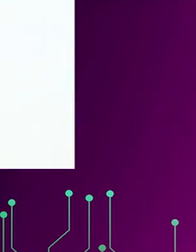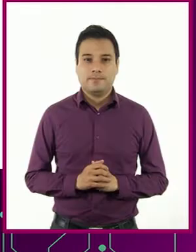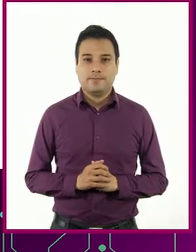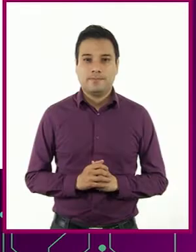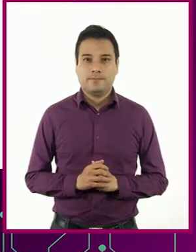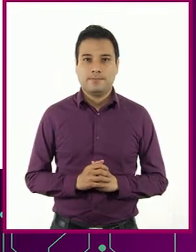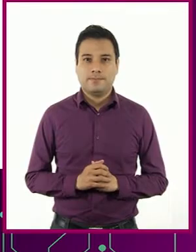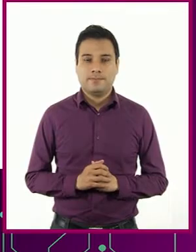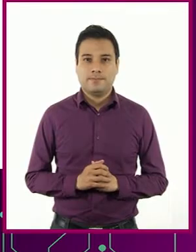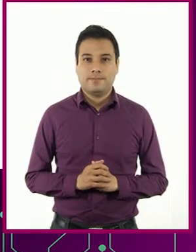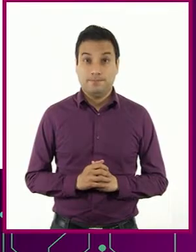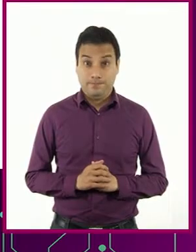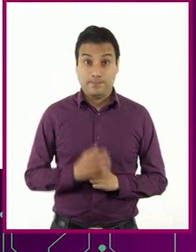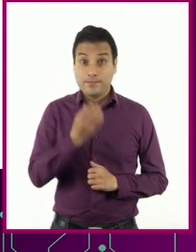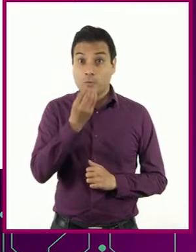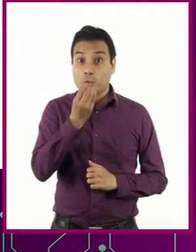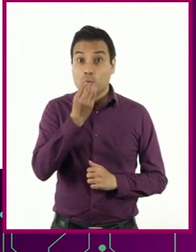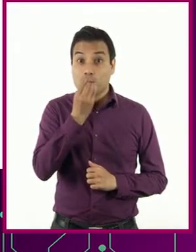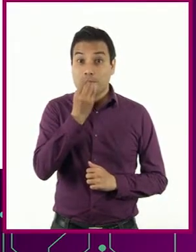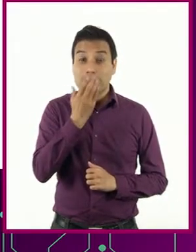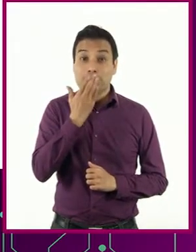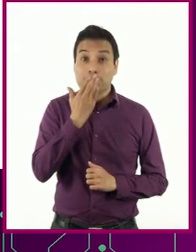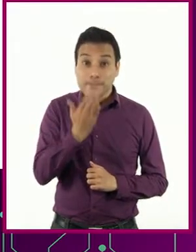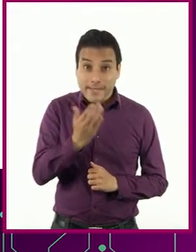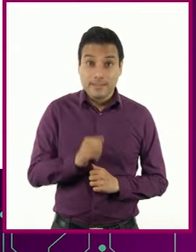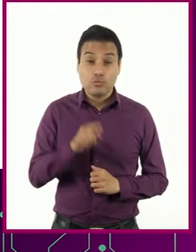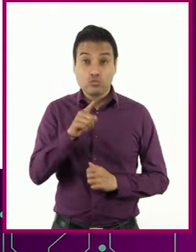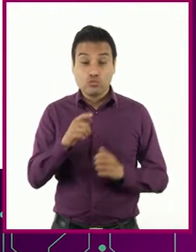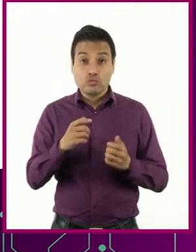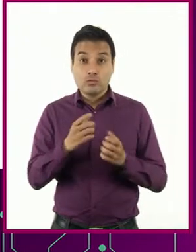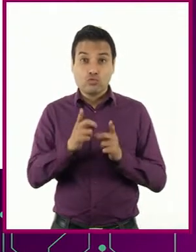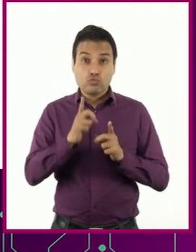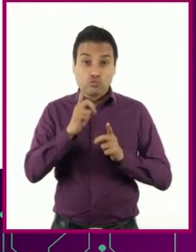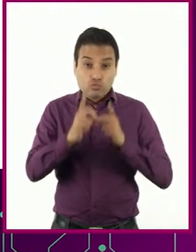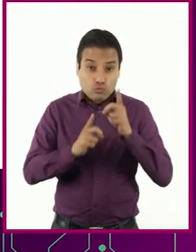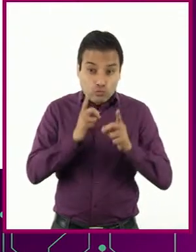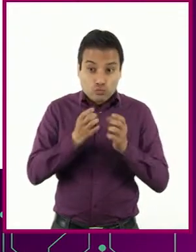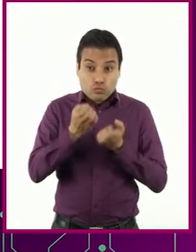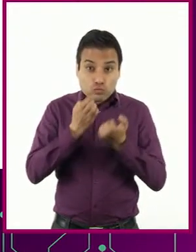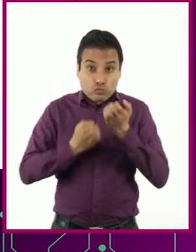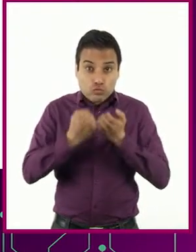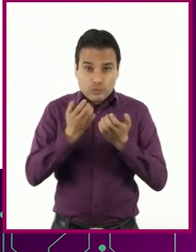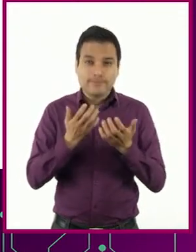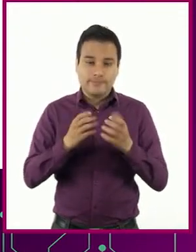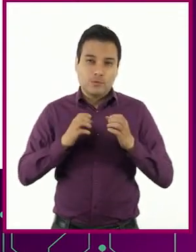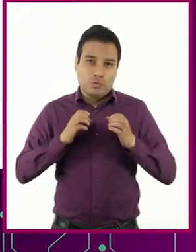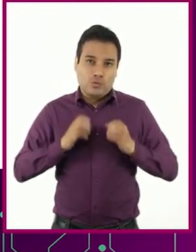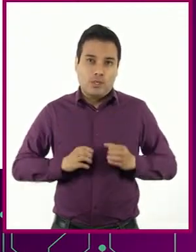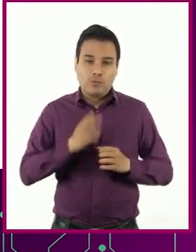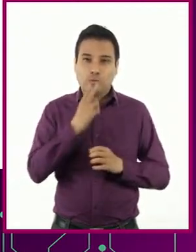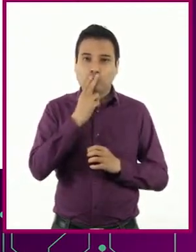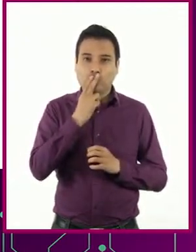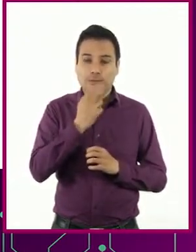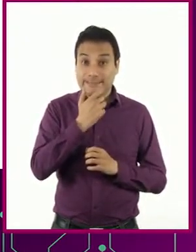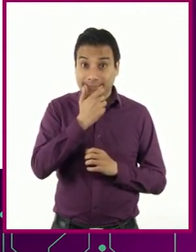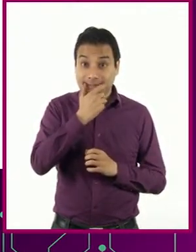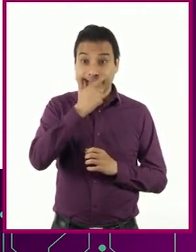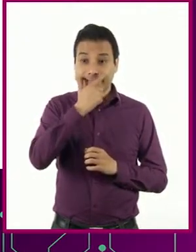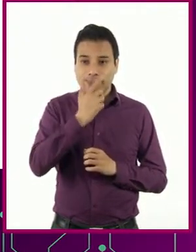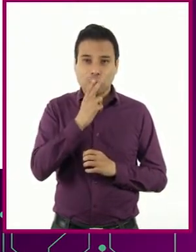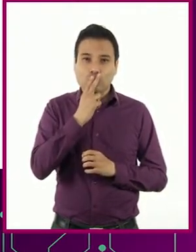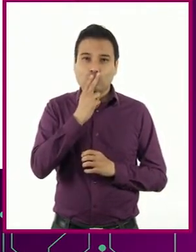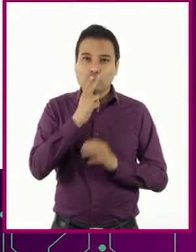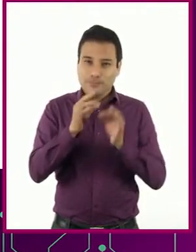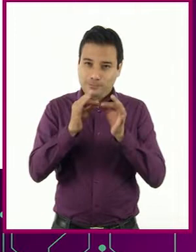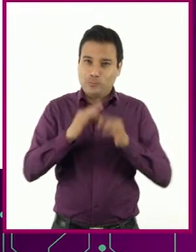Adoptar buenos hábitos de alimentación y rutinas divertidas de actividad física nos ayudarán a cuidar de nuestro cuerpo. Nuestra sonrisa es clave para